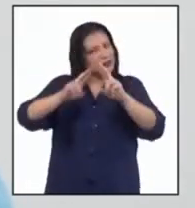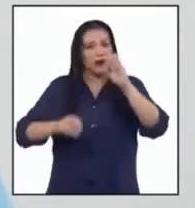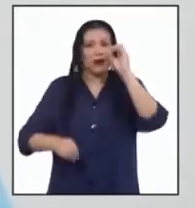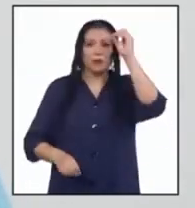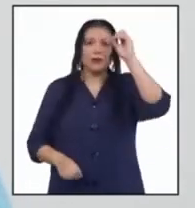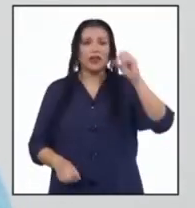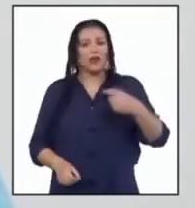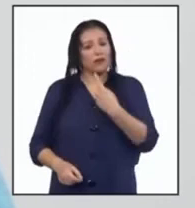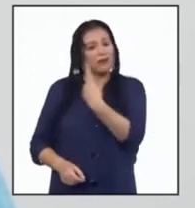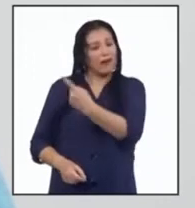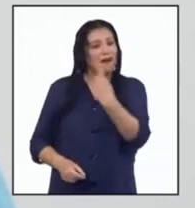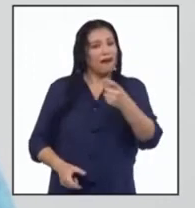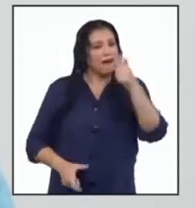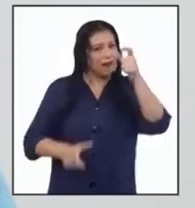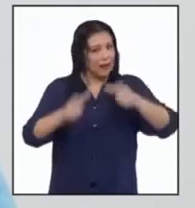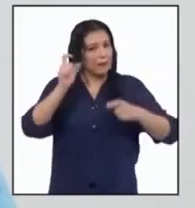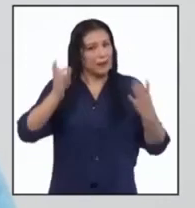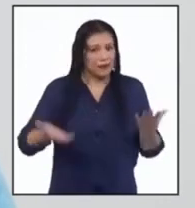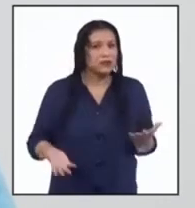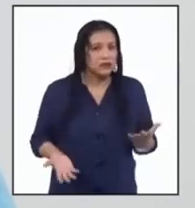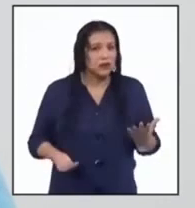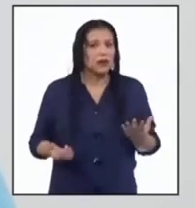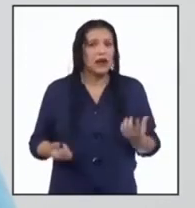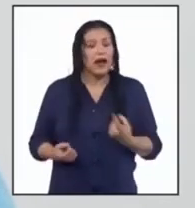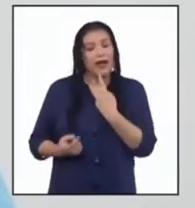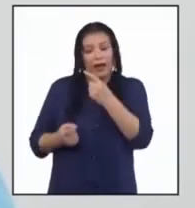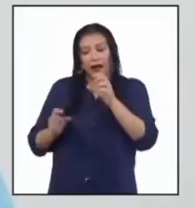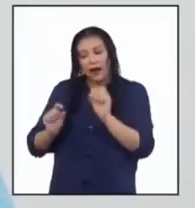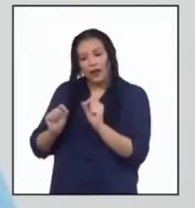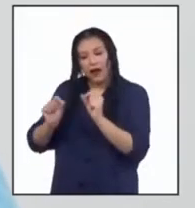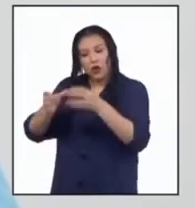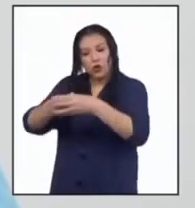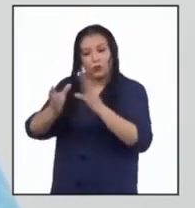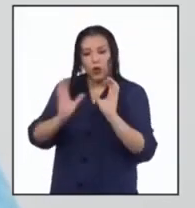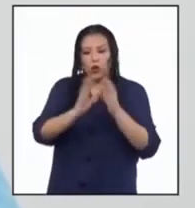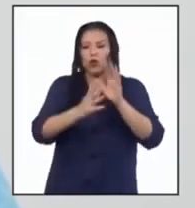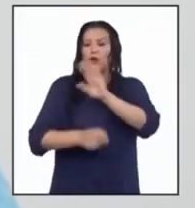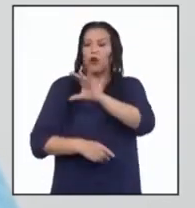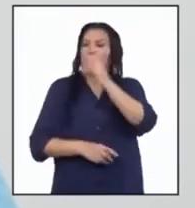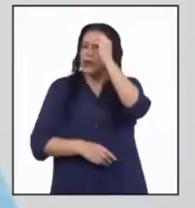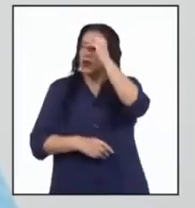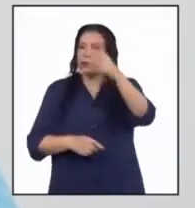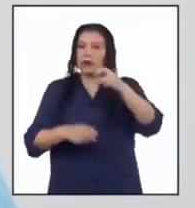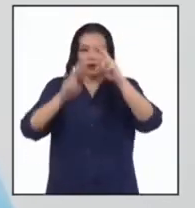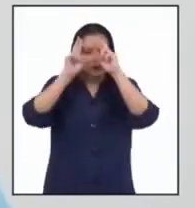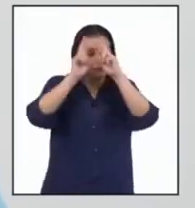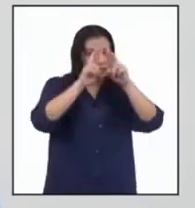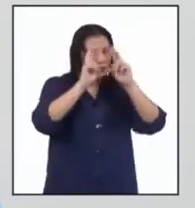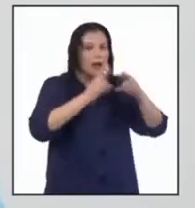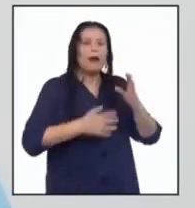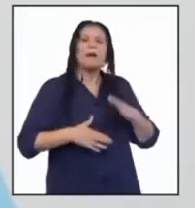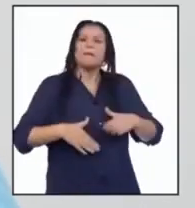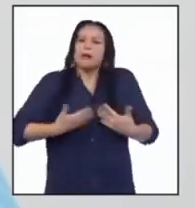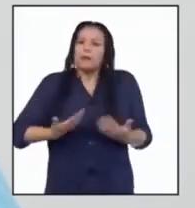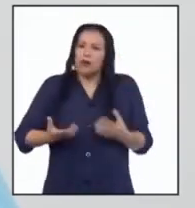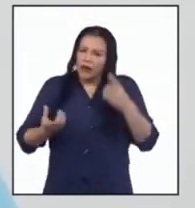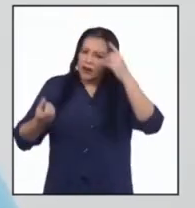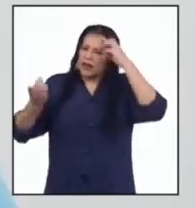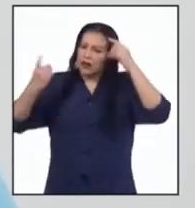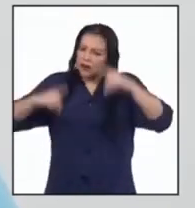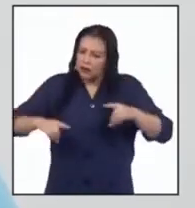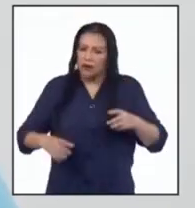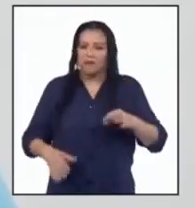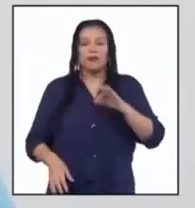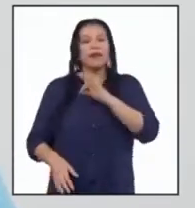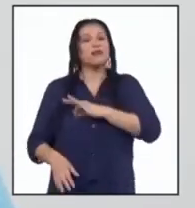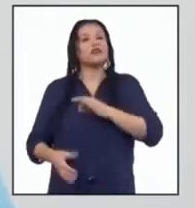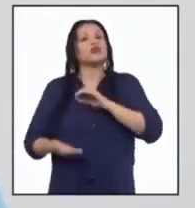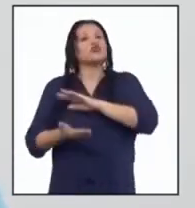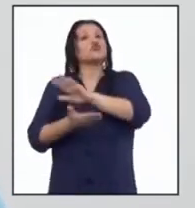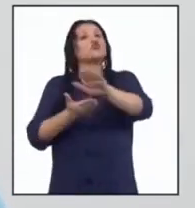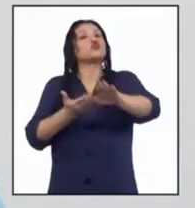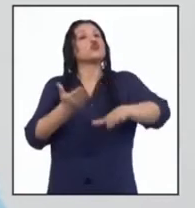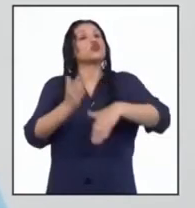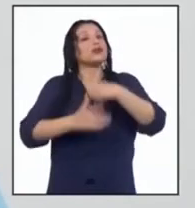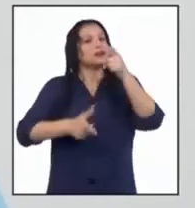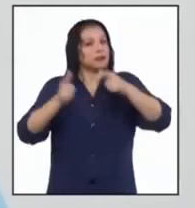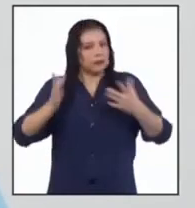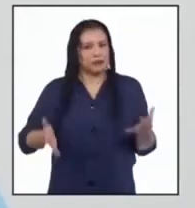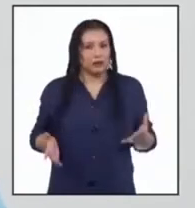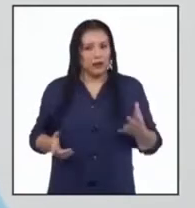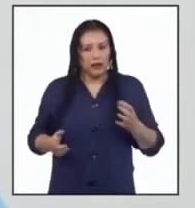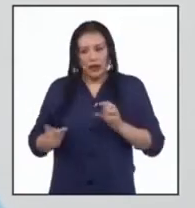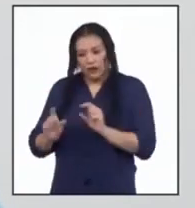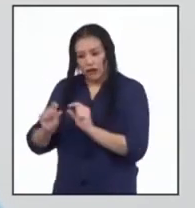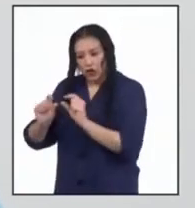de cada persona, dentro de cada grupo, para ponernos de acuerdo pensando en el bienestar común de todos